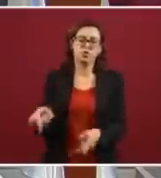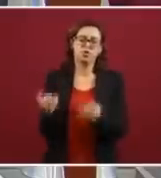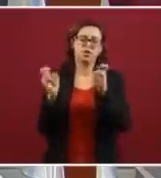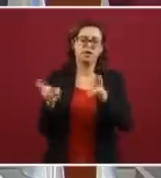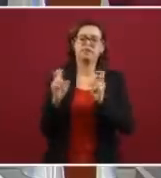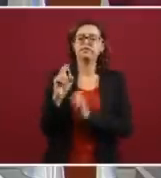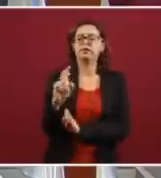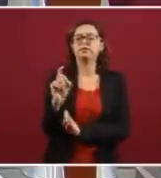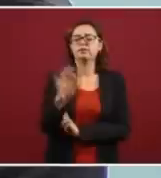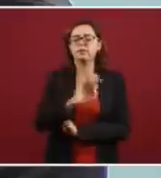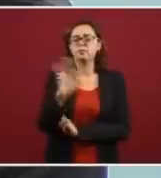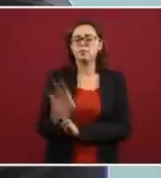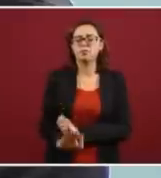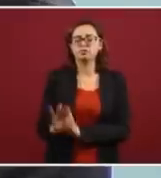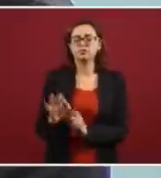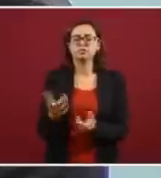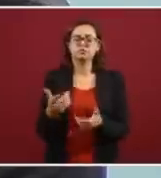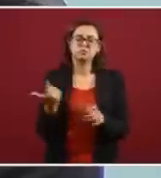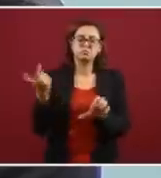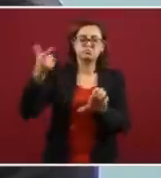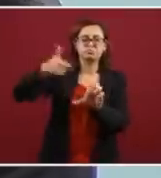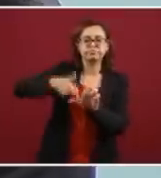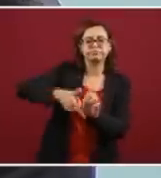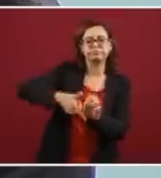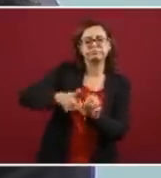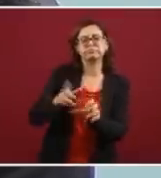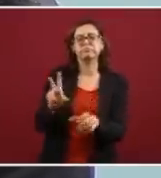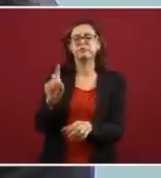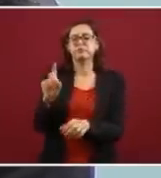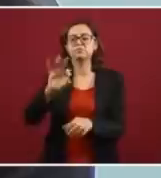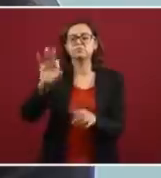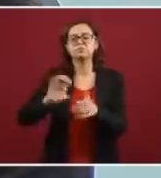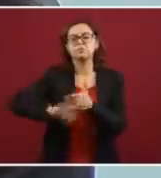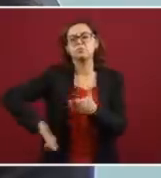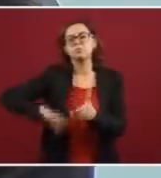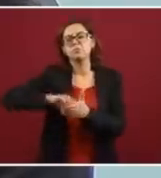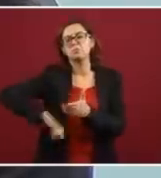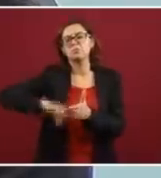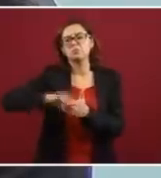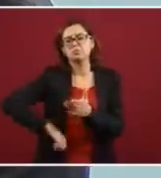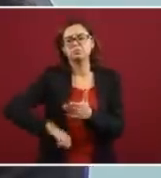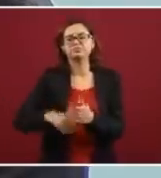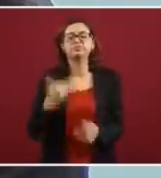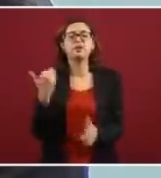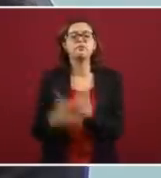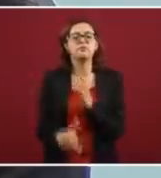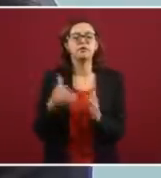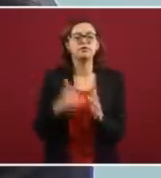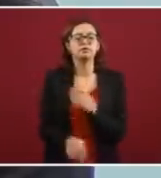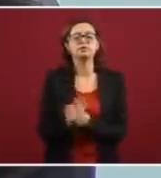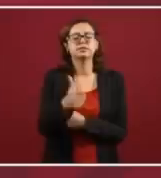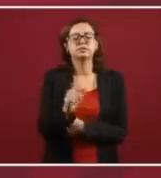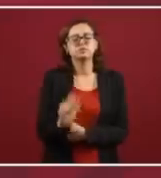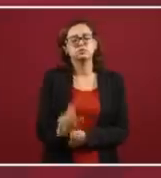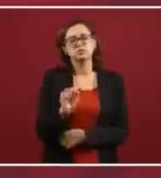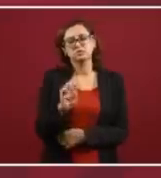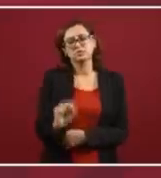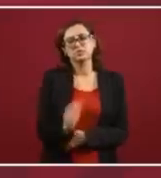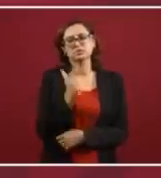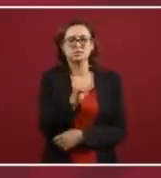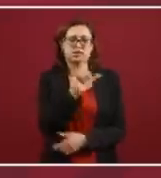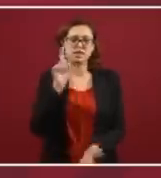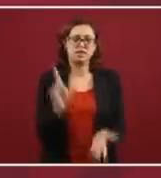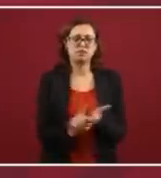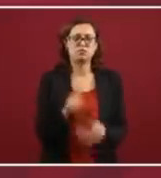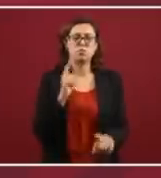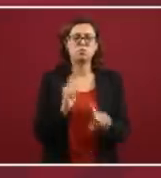el 30% de lo que despachaban, porque encontramos faltantes de 6.67 litros